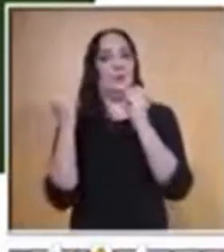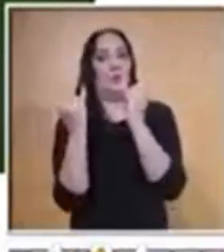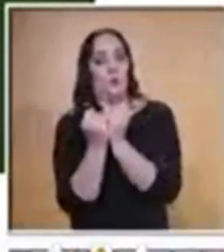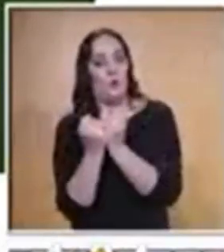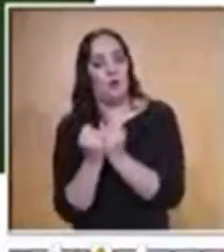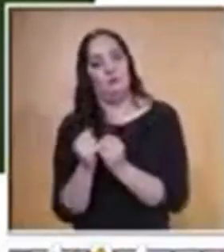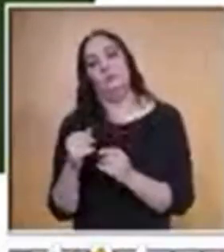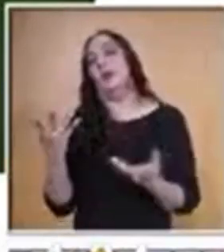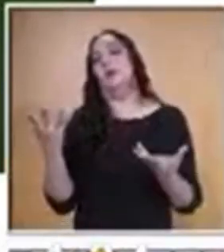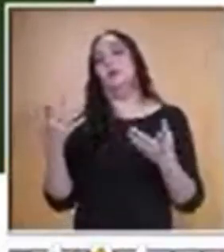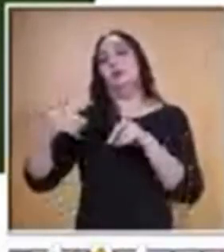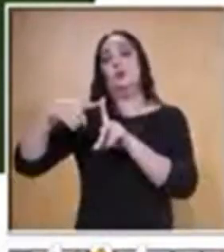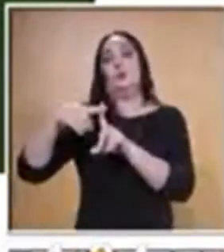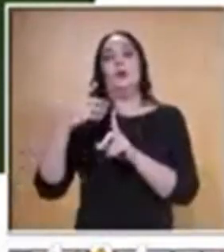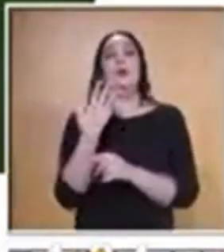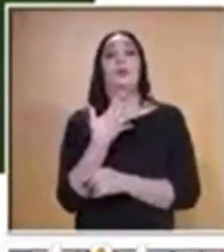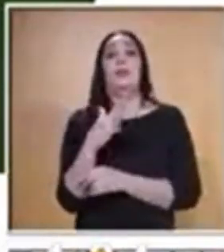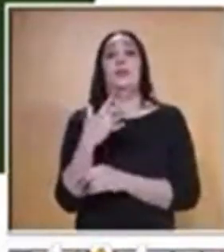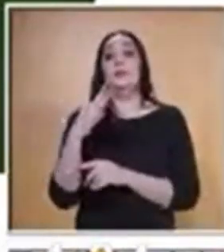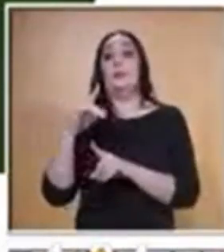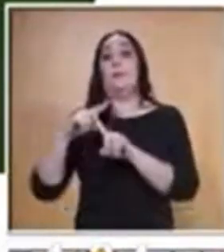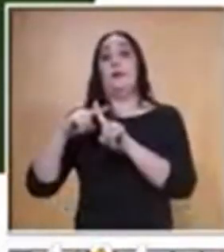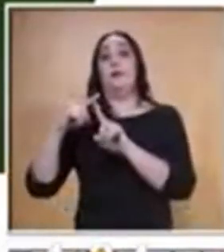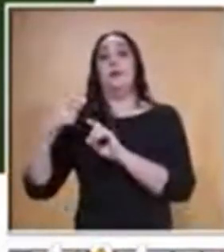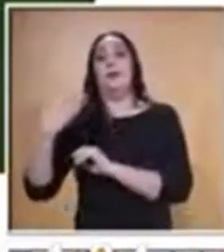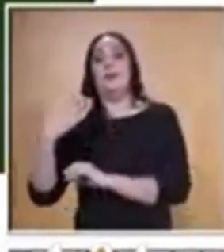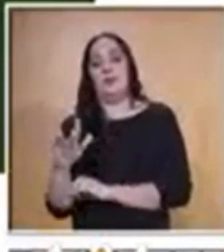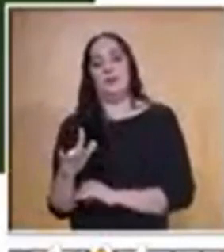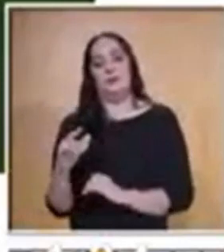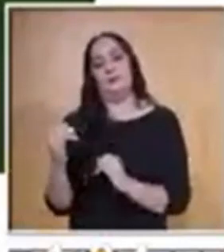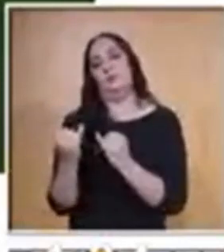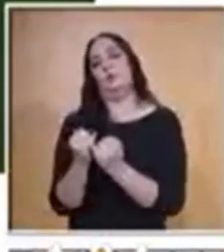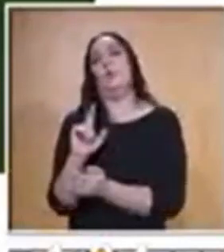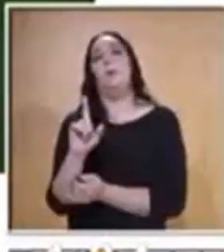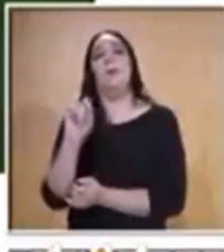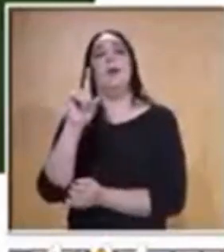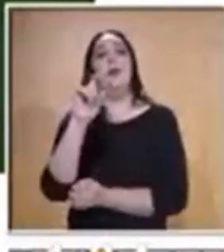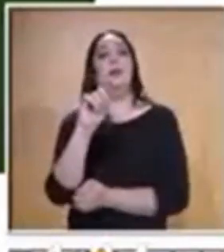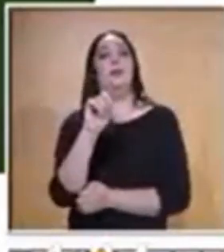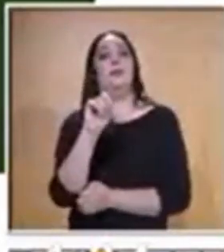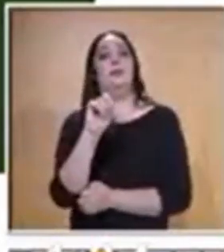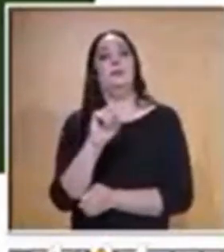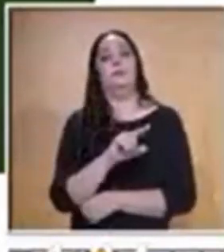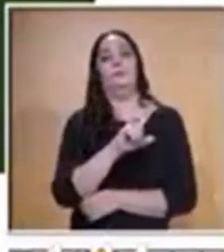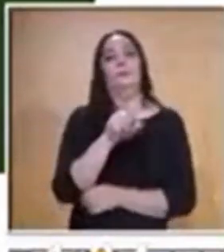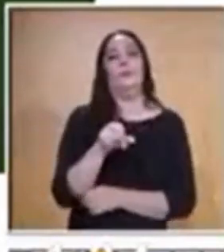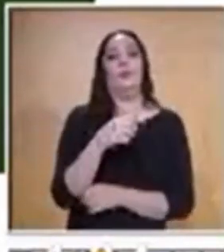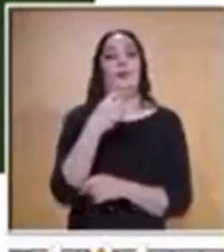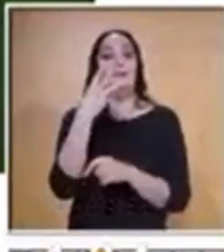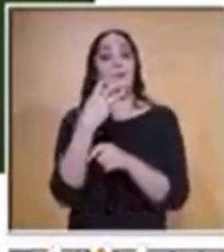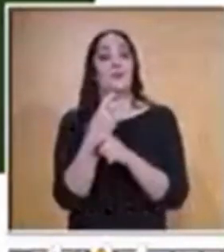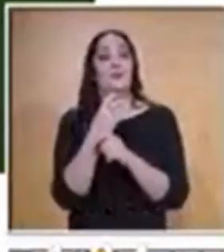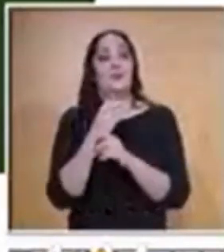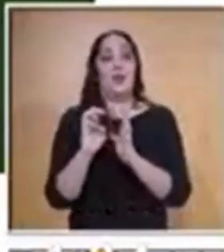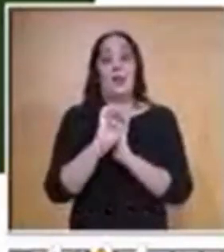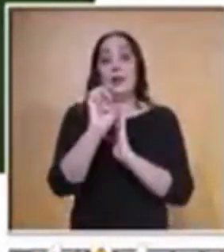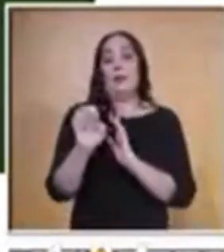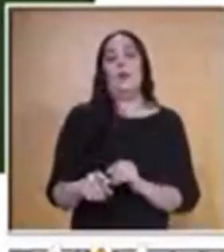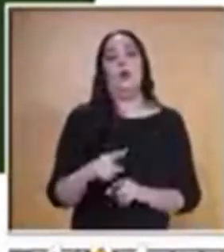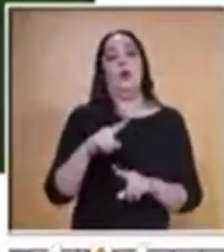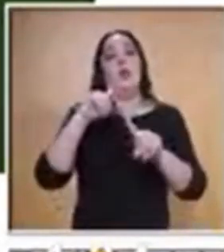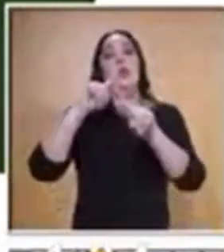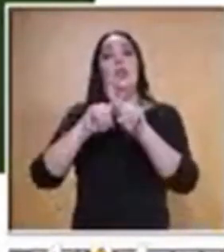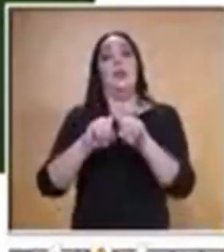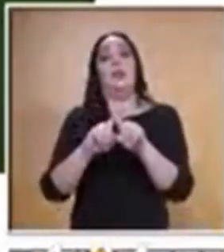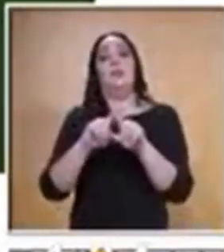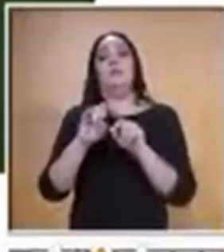se va a sumar 10 más 10 igual a 20. En el tercer caso, tenemos una x y una